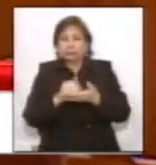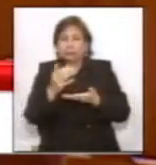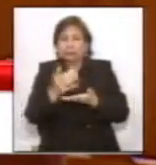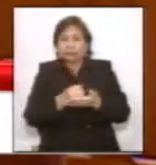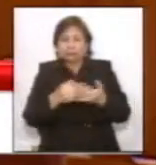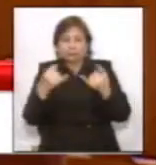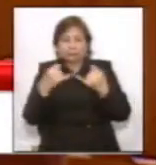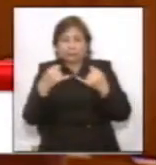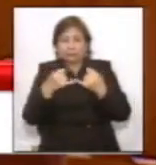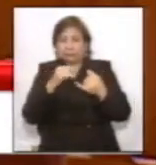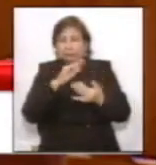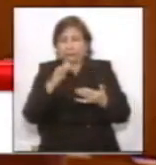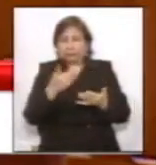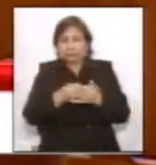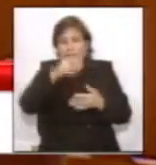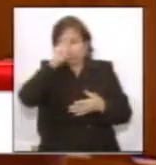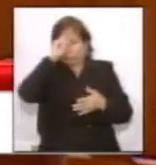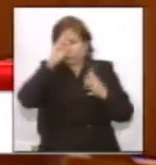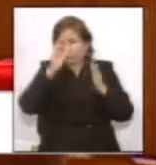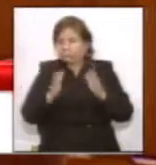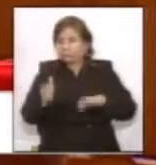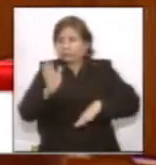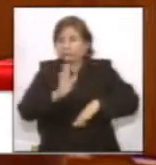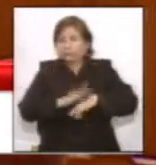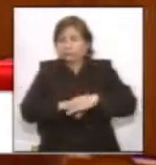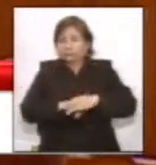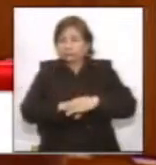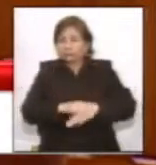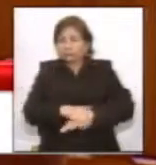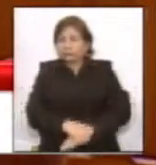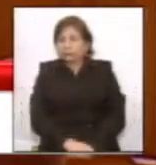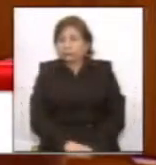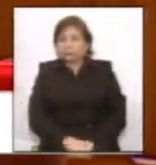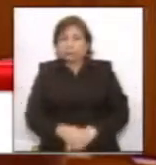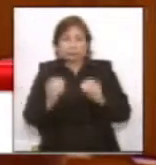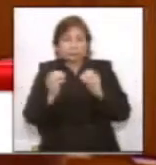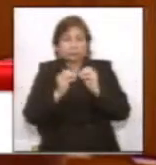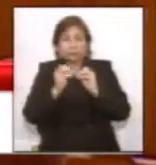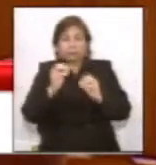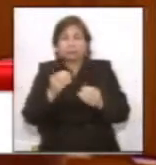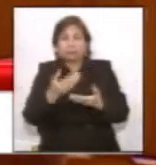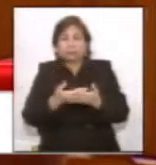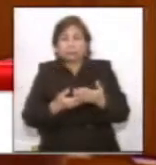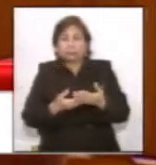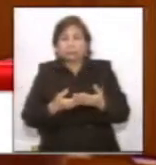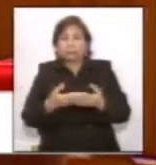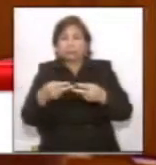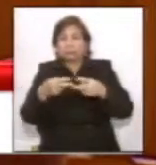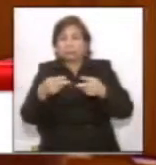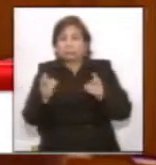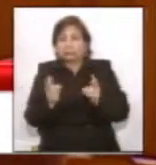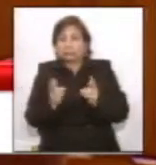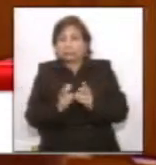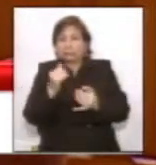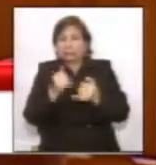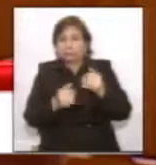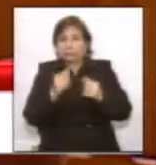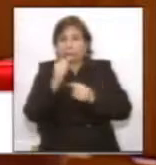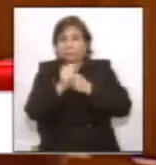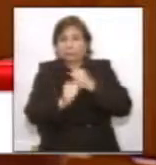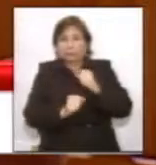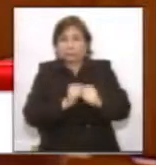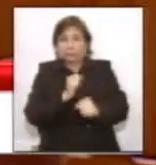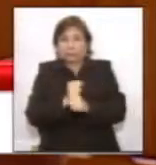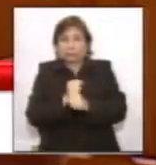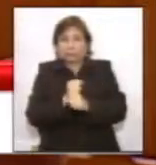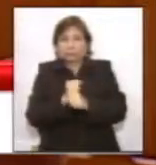a Internet para todos los peruanos. Respecto a esto, según cifras de la Encuesta Nacional de Hogares, el último año el